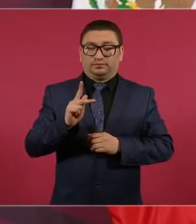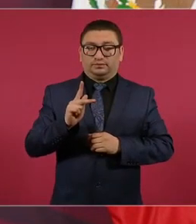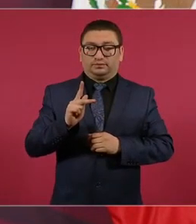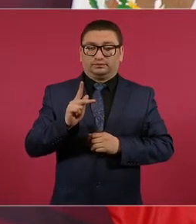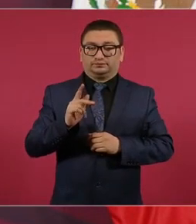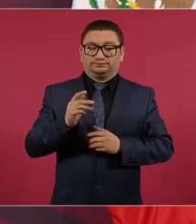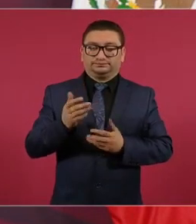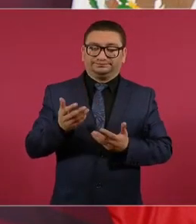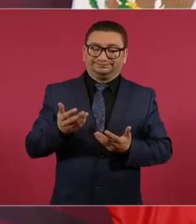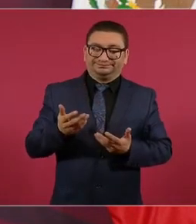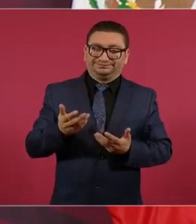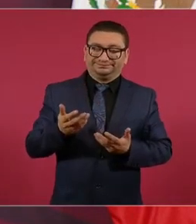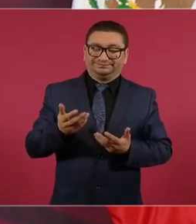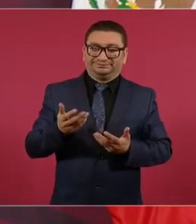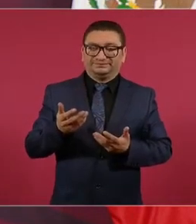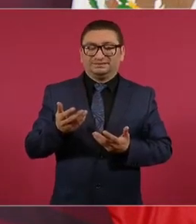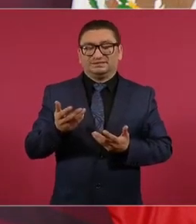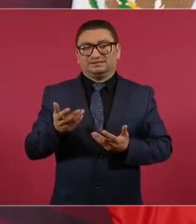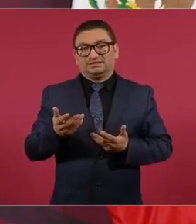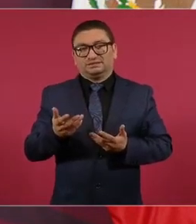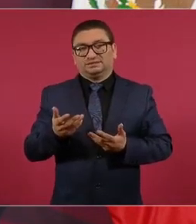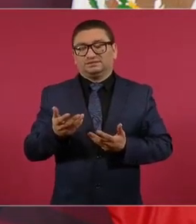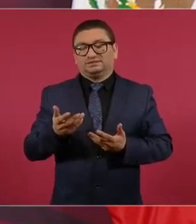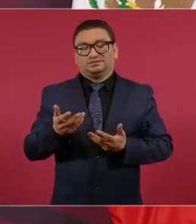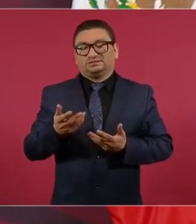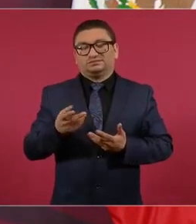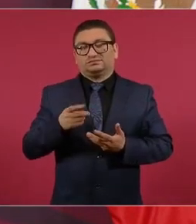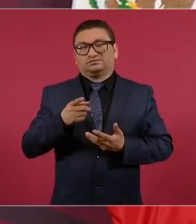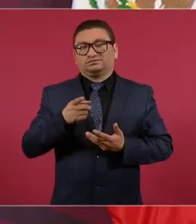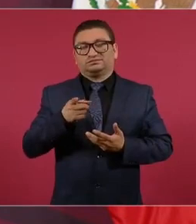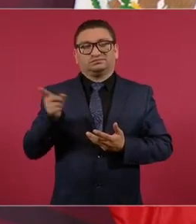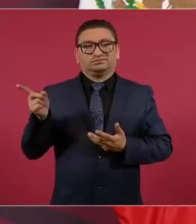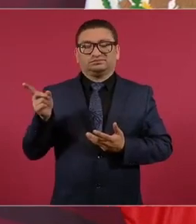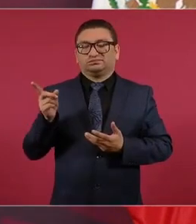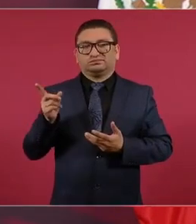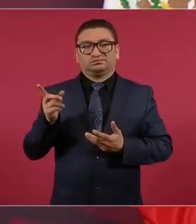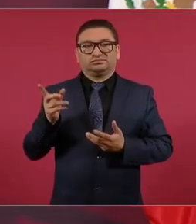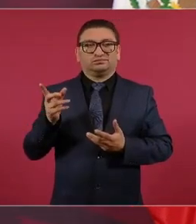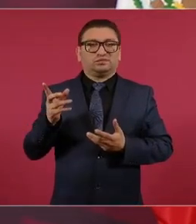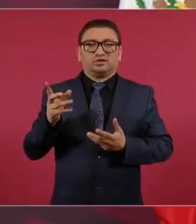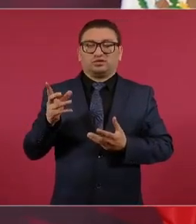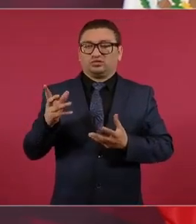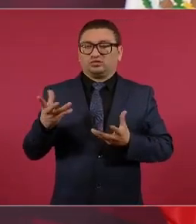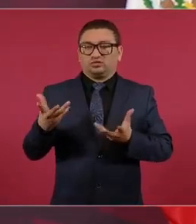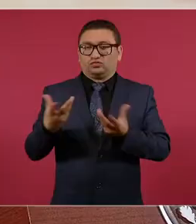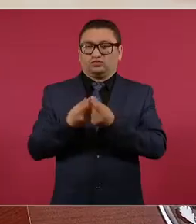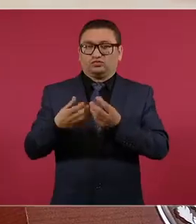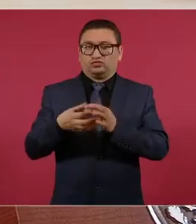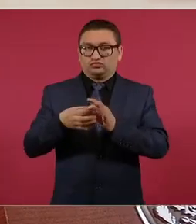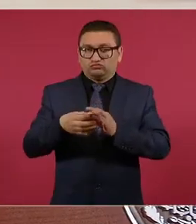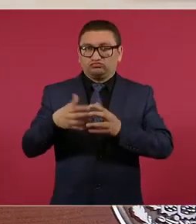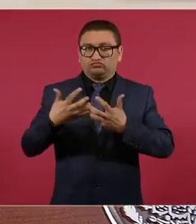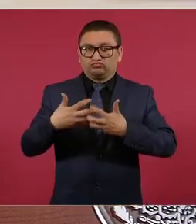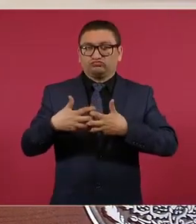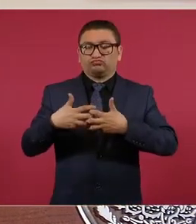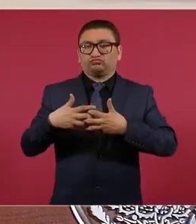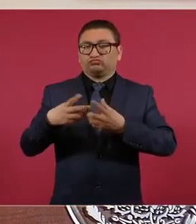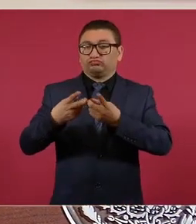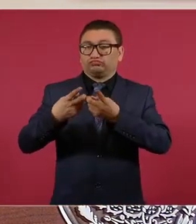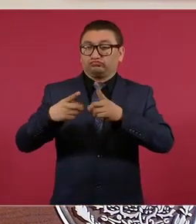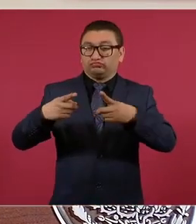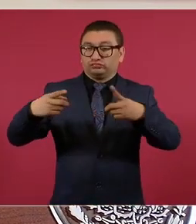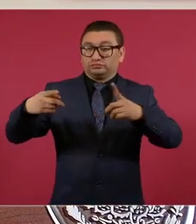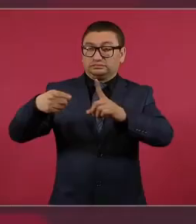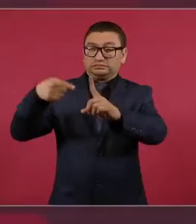Eh no lograron el desarrollo deseado